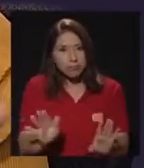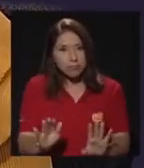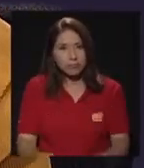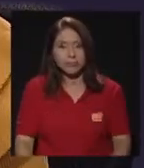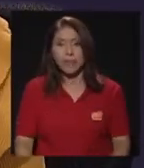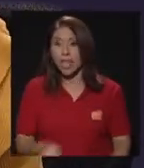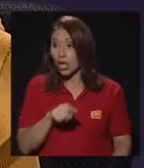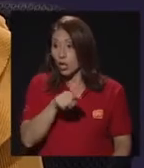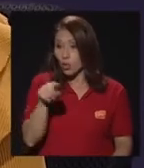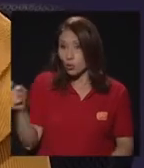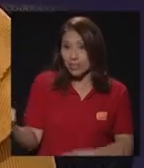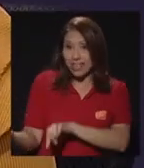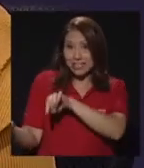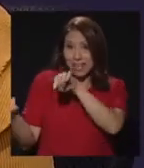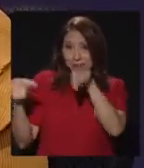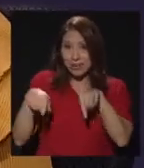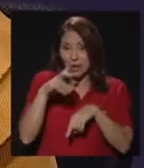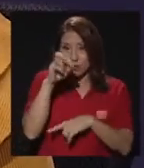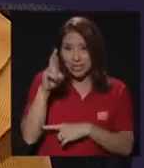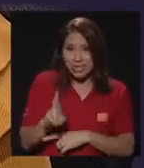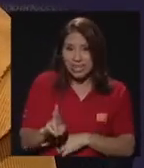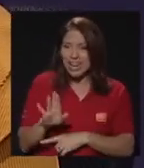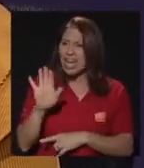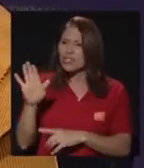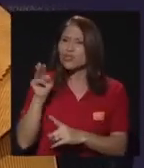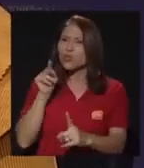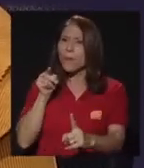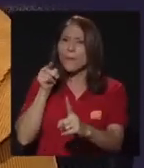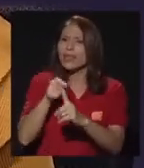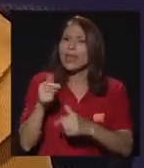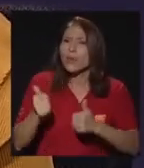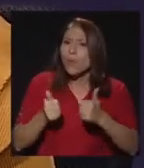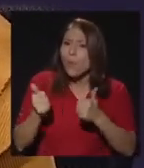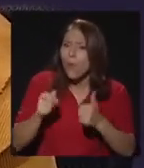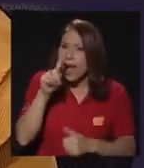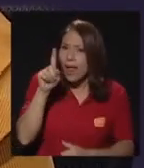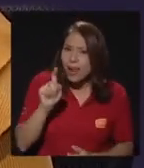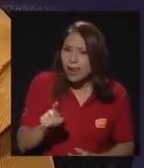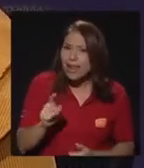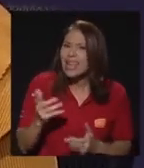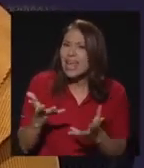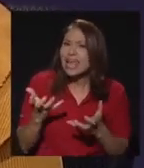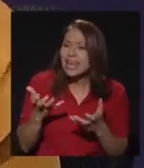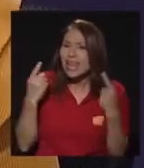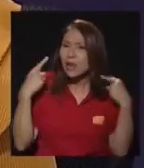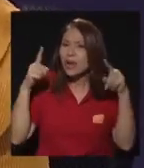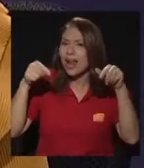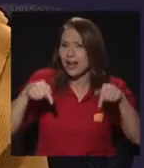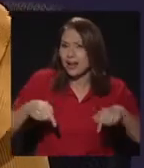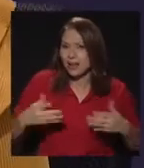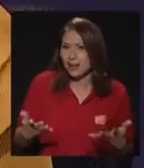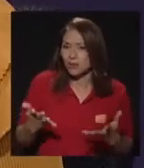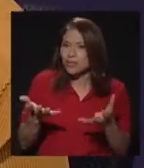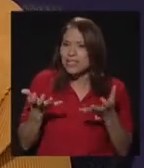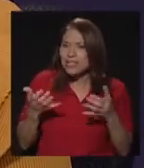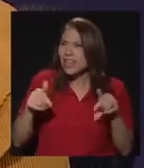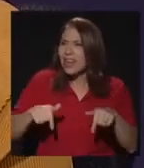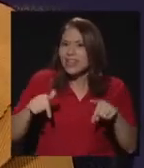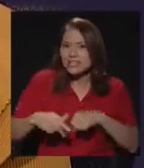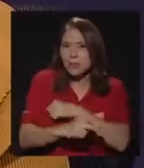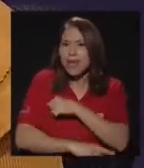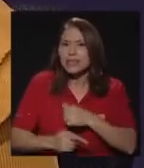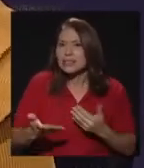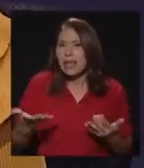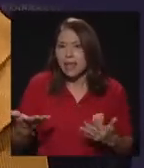al migrar a Costa Rica, ¿cuál era su meta? ¿Qué era lo que querían lograr? ¿Qué es lo que ustedes quieren lograr en este